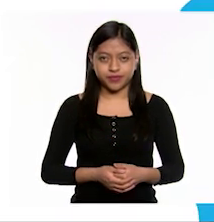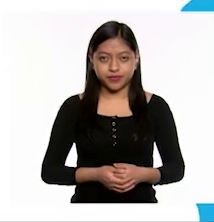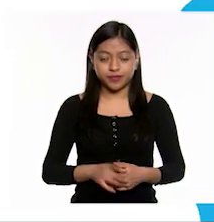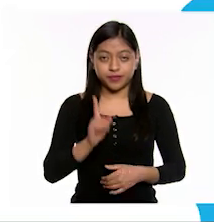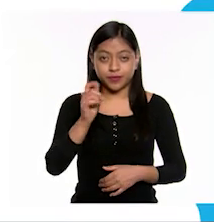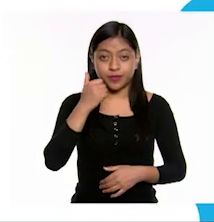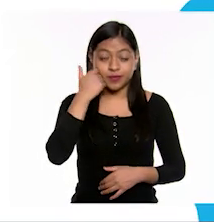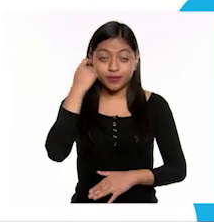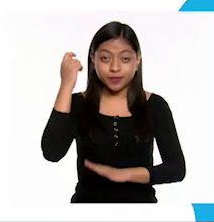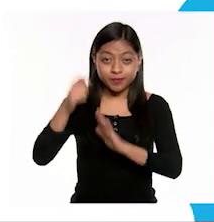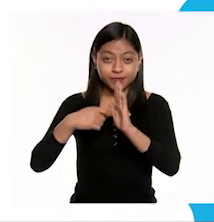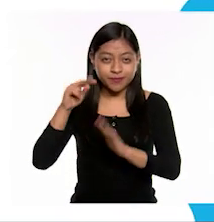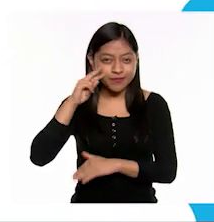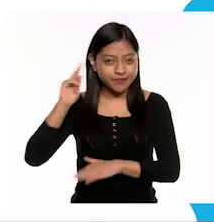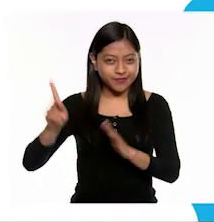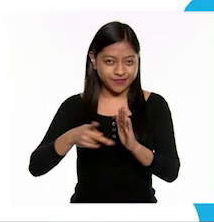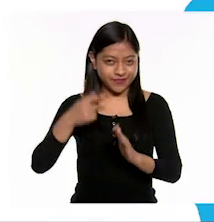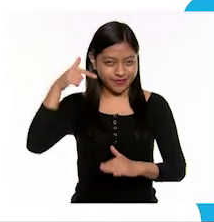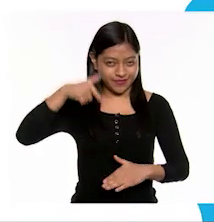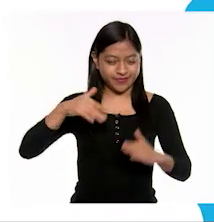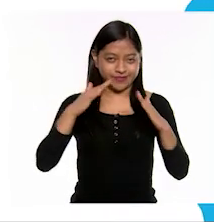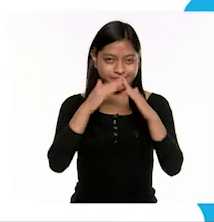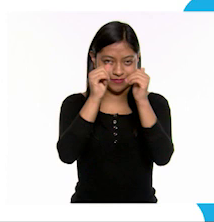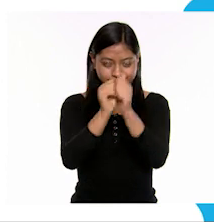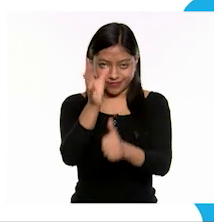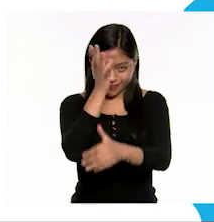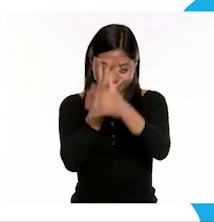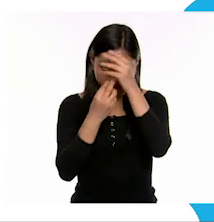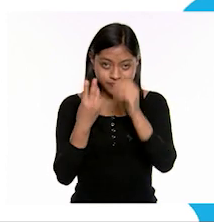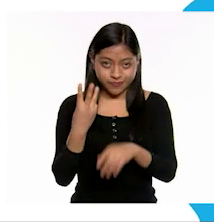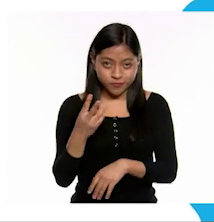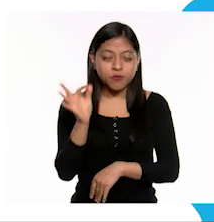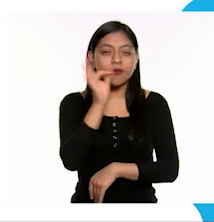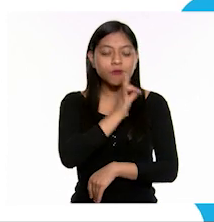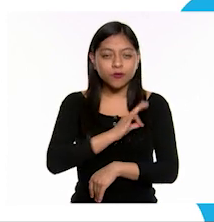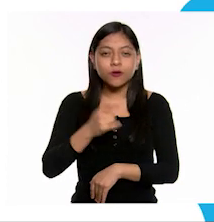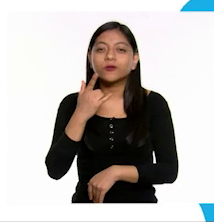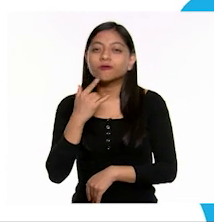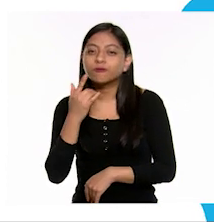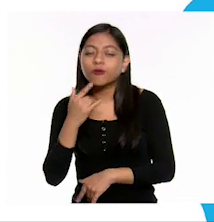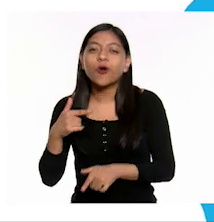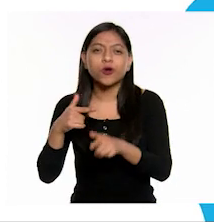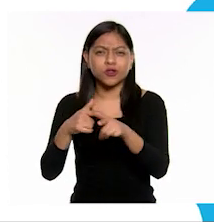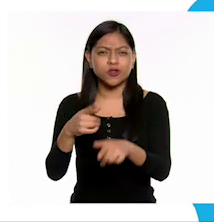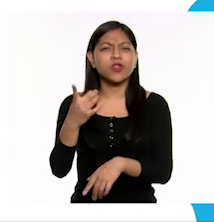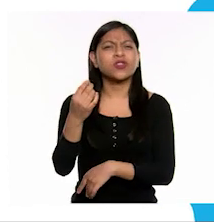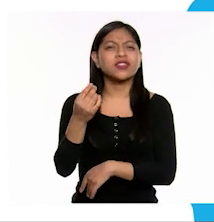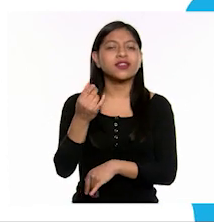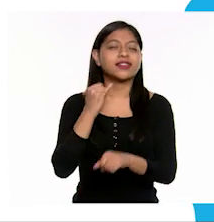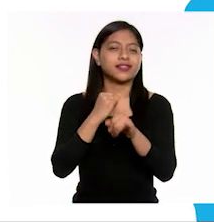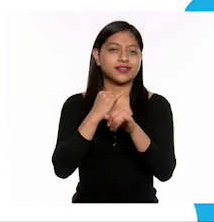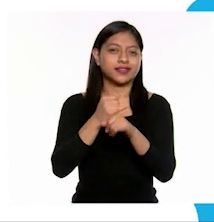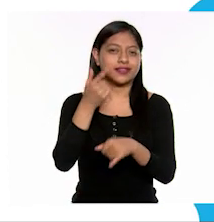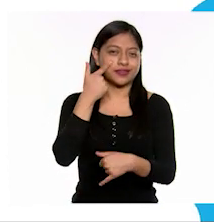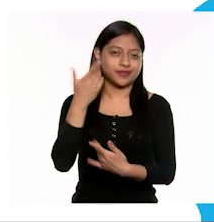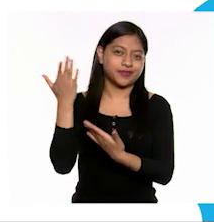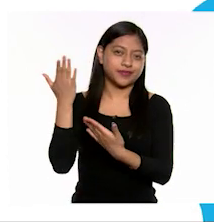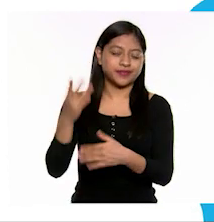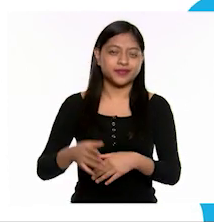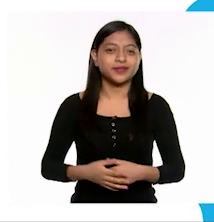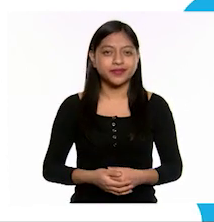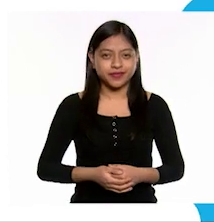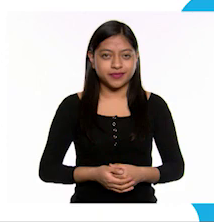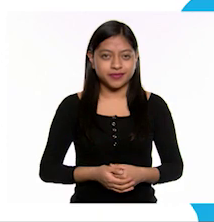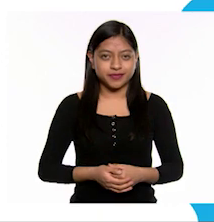si quieres volver a ver los programas de aprende en casa 3 los puedes encontrar en la siguiente liga aprende en casa